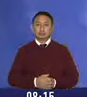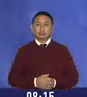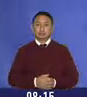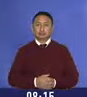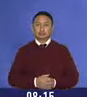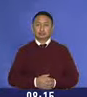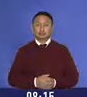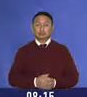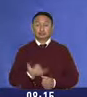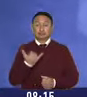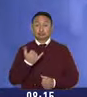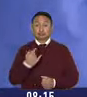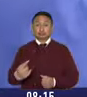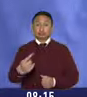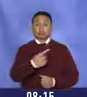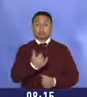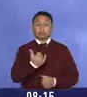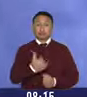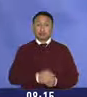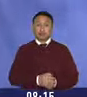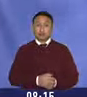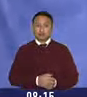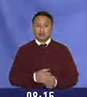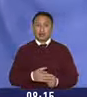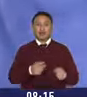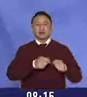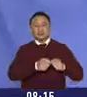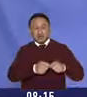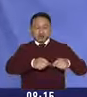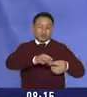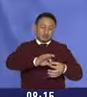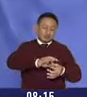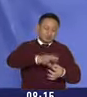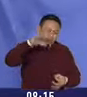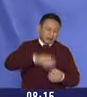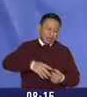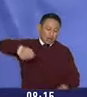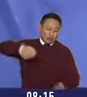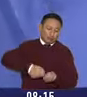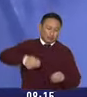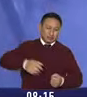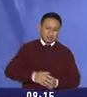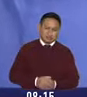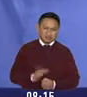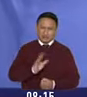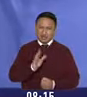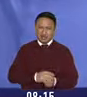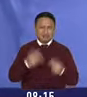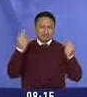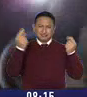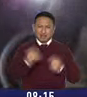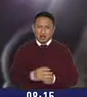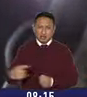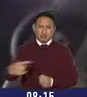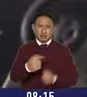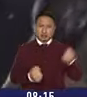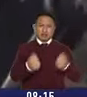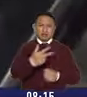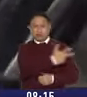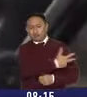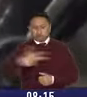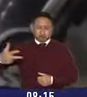¿Cómo se han dado las cosas? Ya no están por perder el tiempo, rompiendo candados, usando gatas hidráulicas, cortando fierros. Ahora